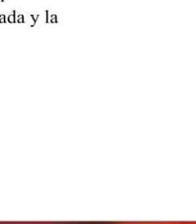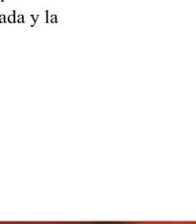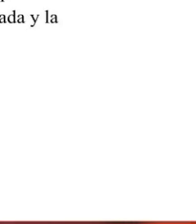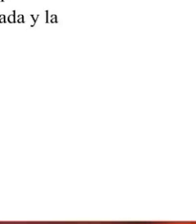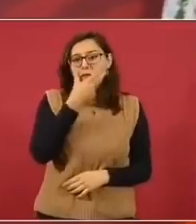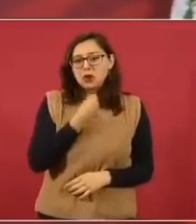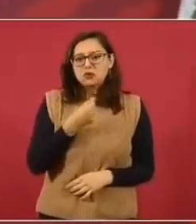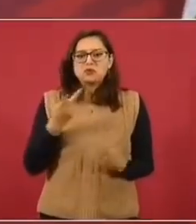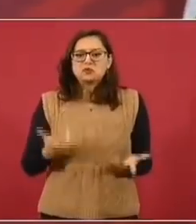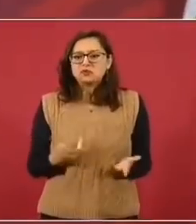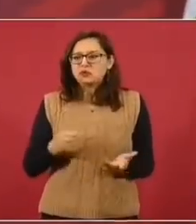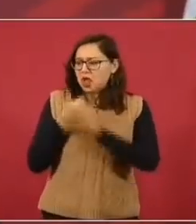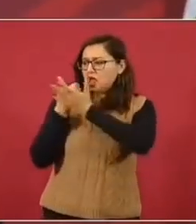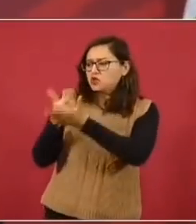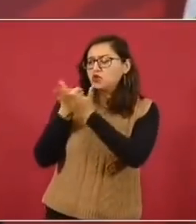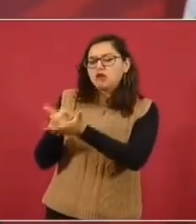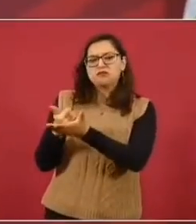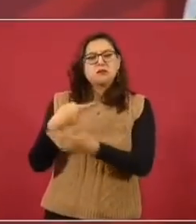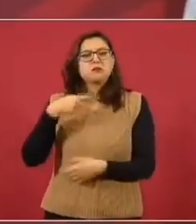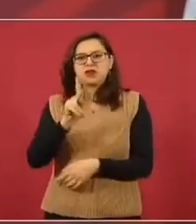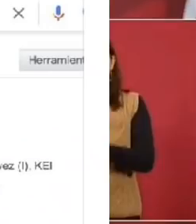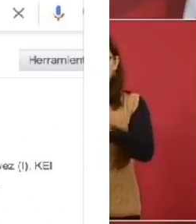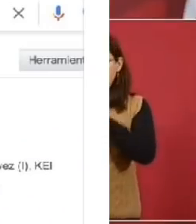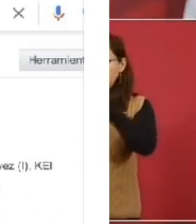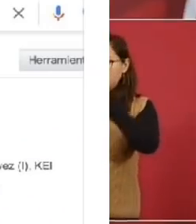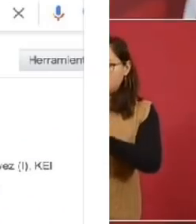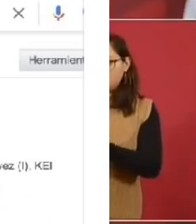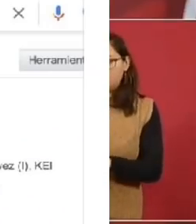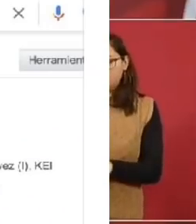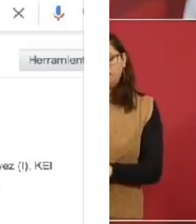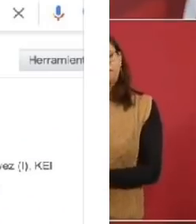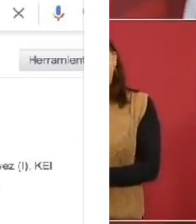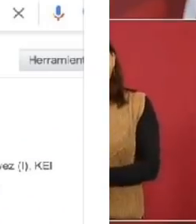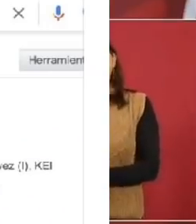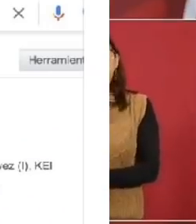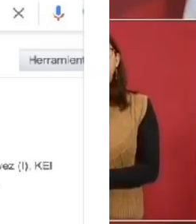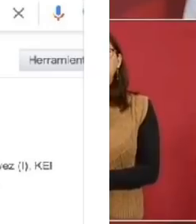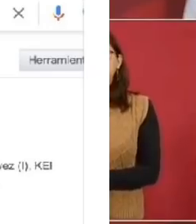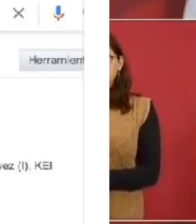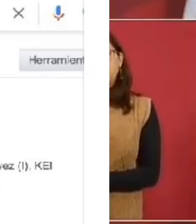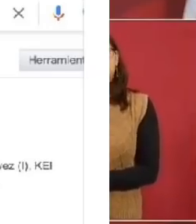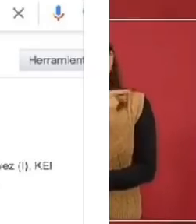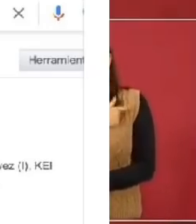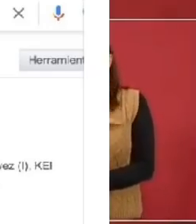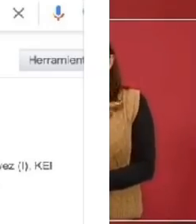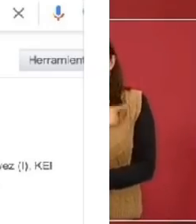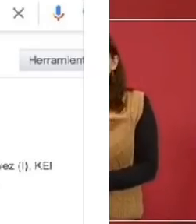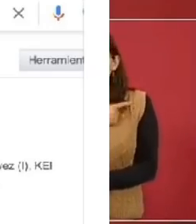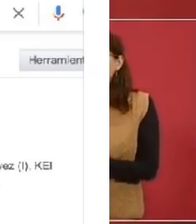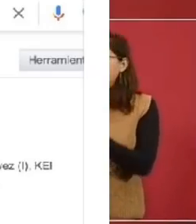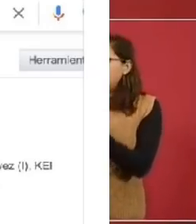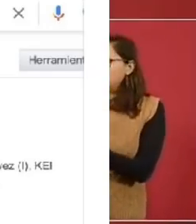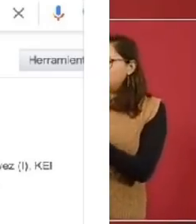seria, es decir, que se detectó que el portal fue creado el mismo día en que el hijo de Obrador dio su